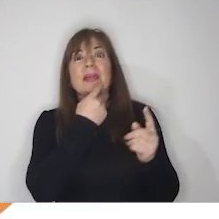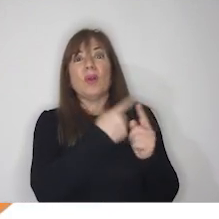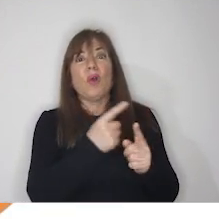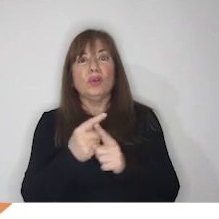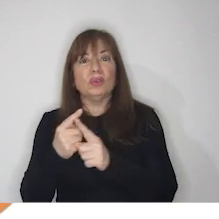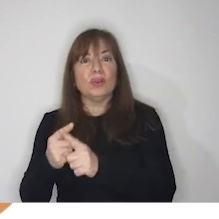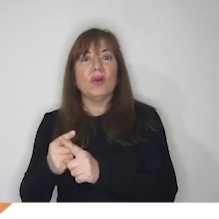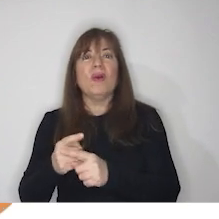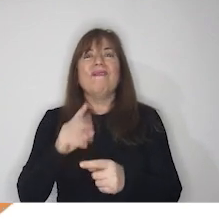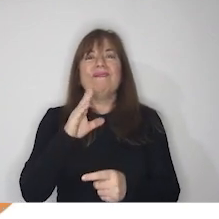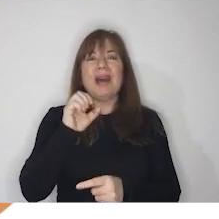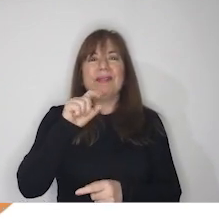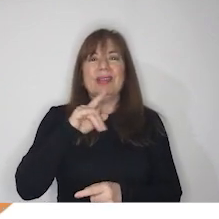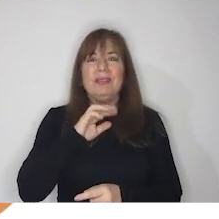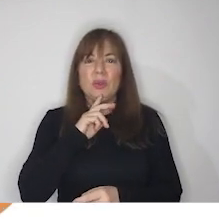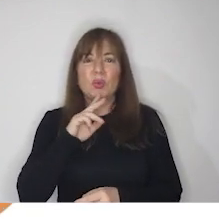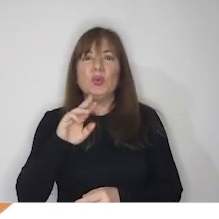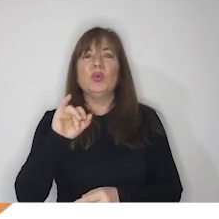cardiopatías importantes.